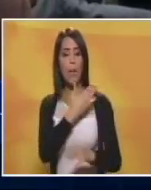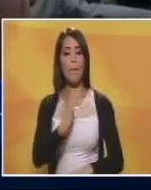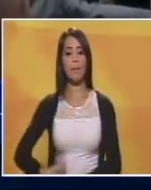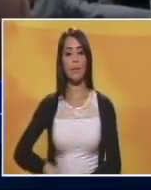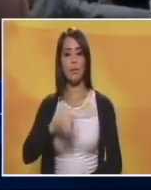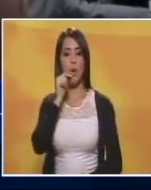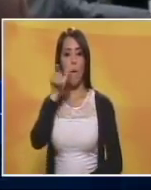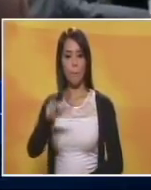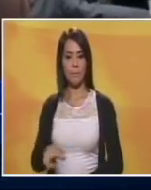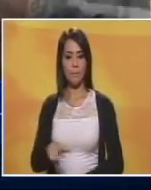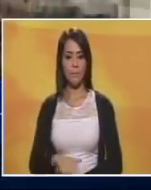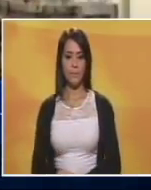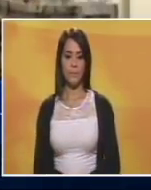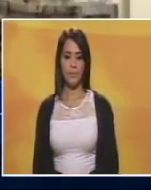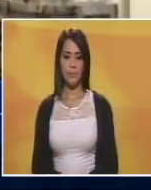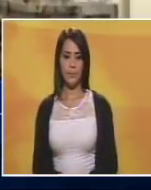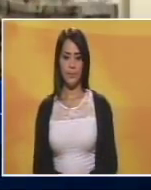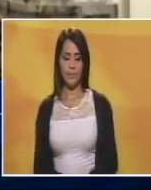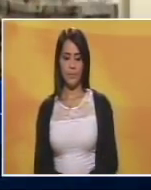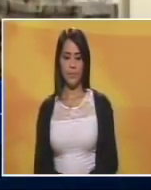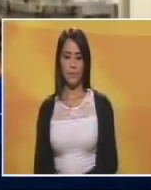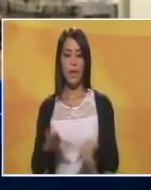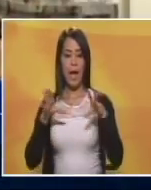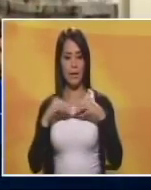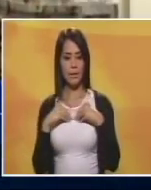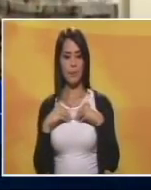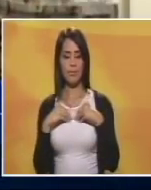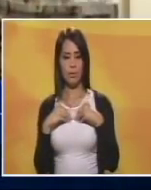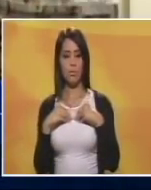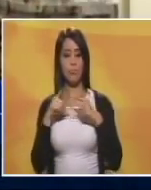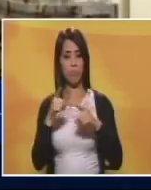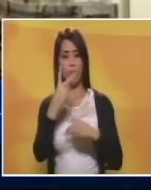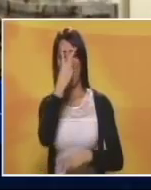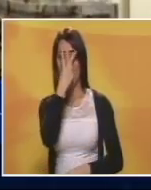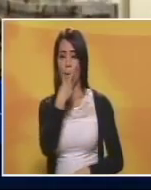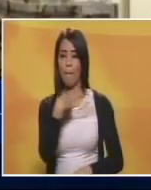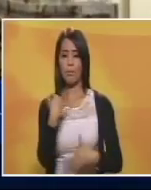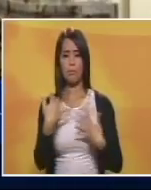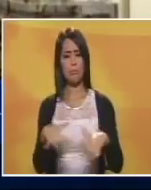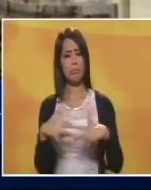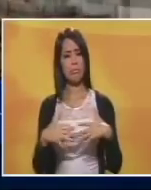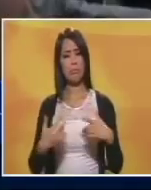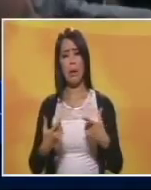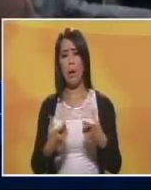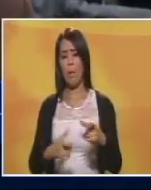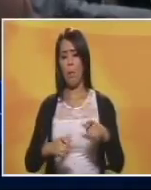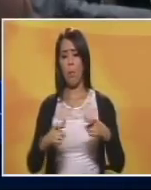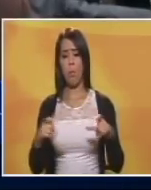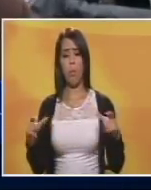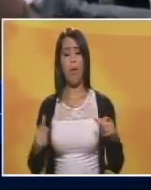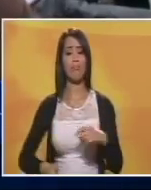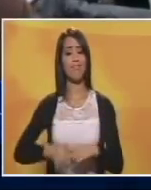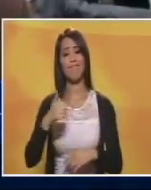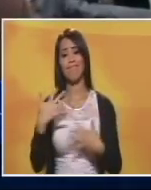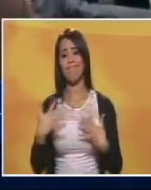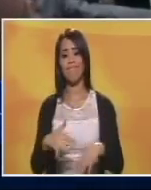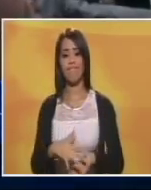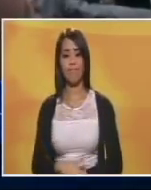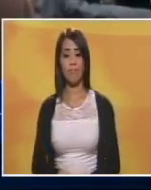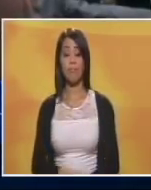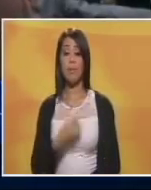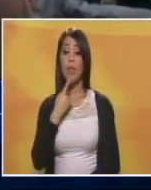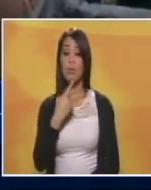presidente Mauricio Macri en el que reconoció que la pobreza va a aumentar, víctima de, dijo,